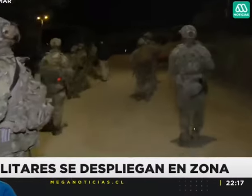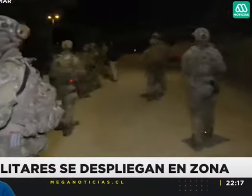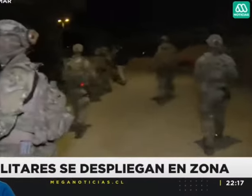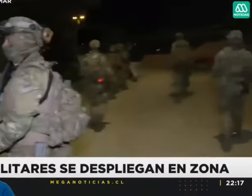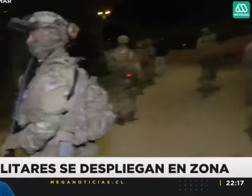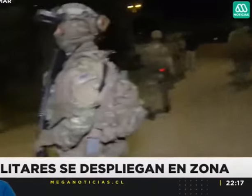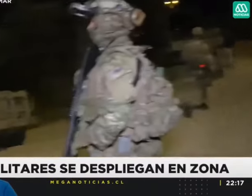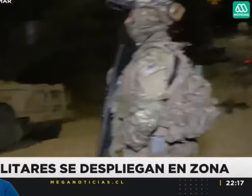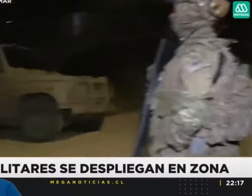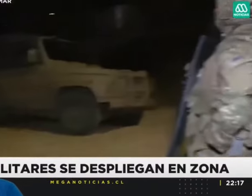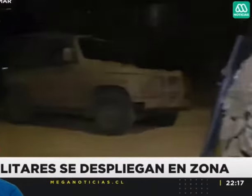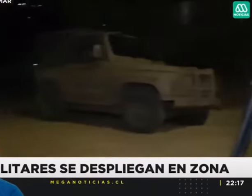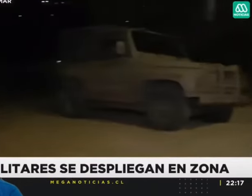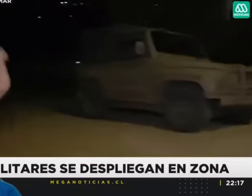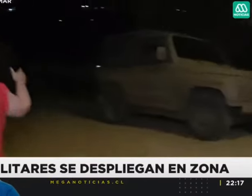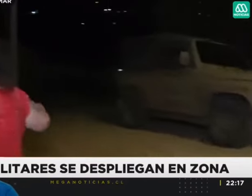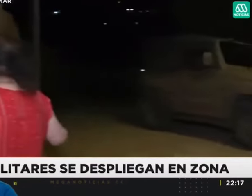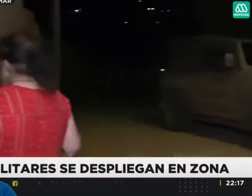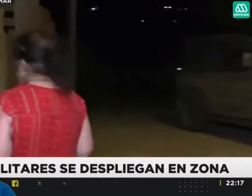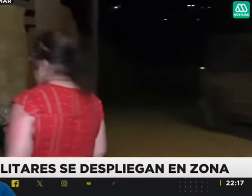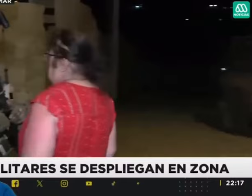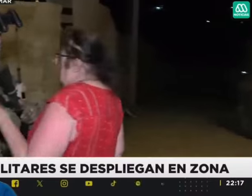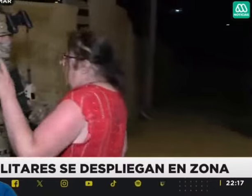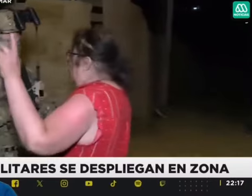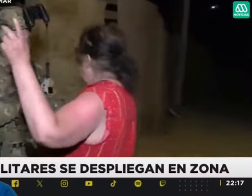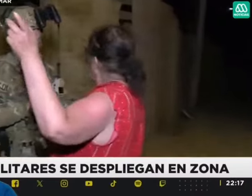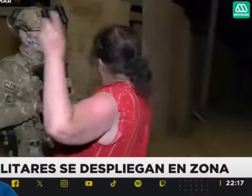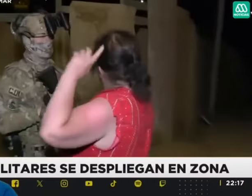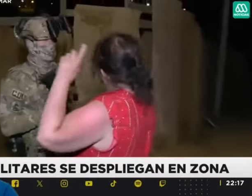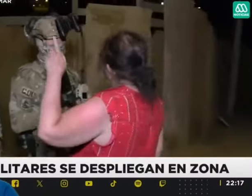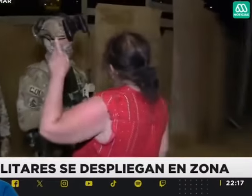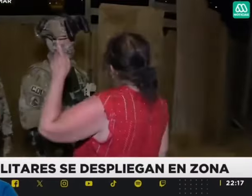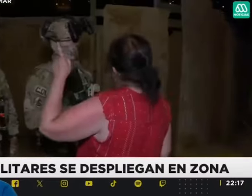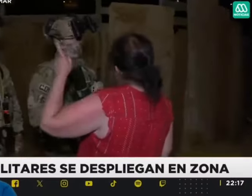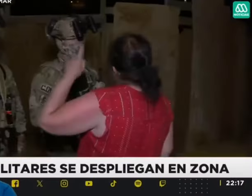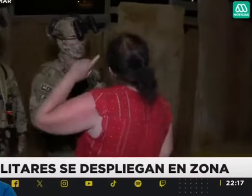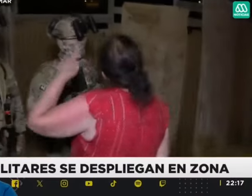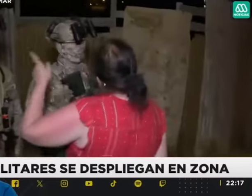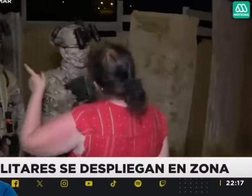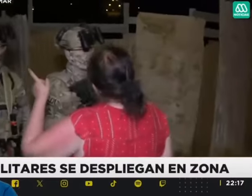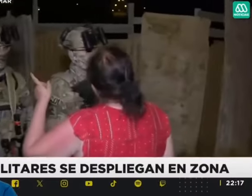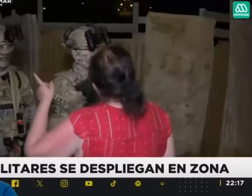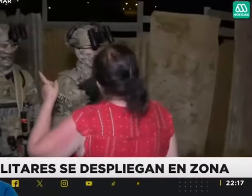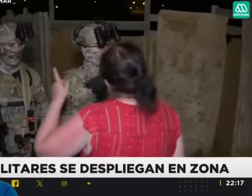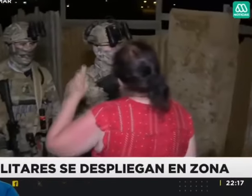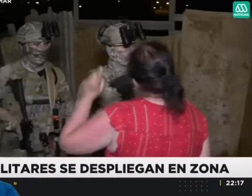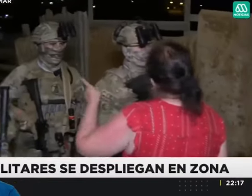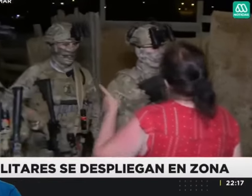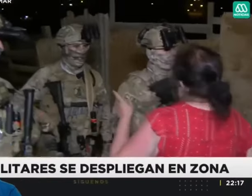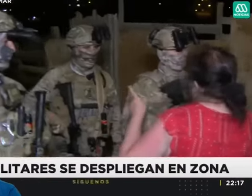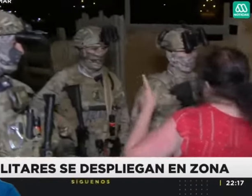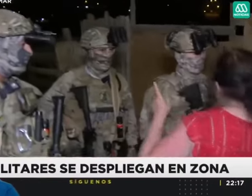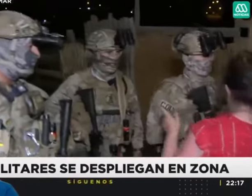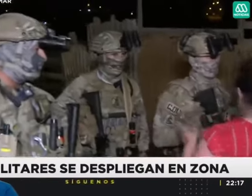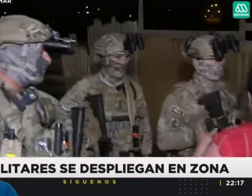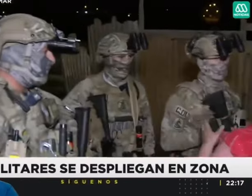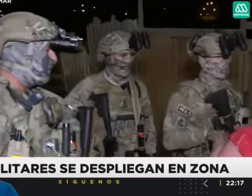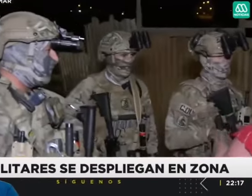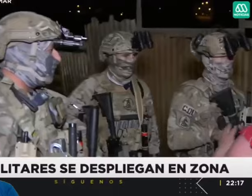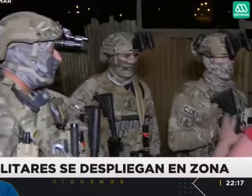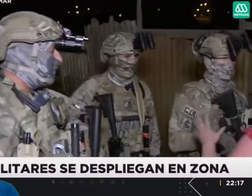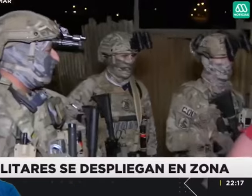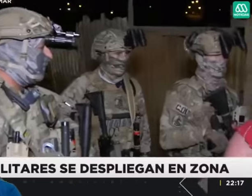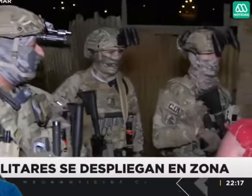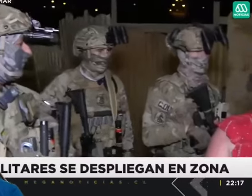pudieron dar con nadie. Ahí estaban conversando con los vecinos, dándoles tranquilidad. Van a dejar una especie de punto